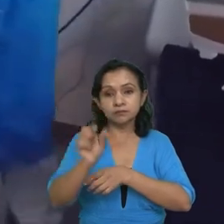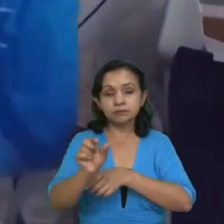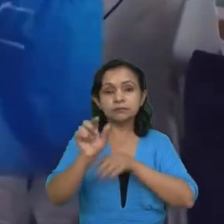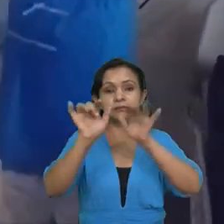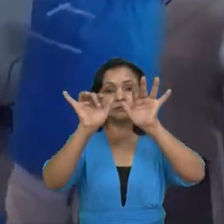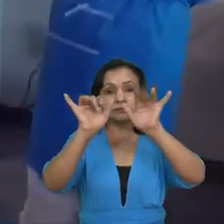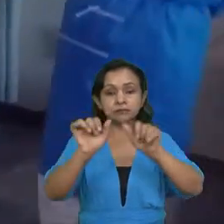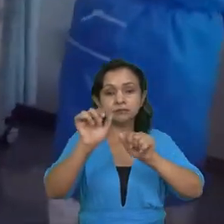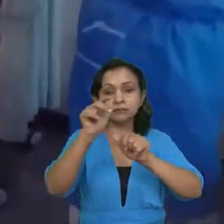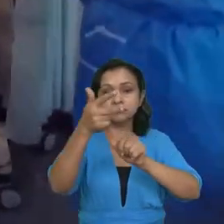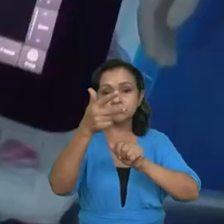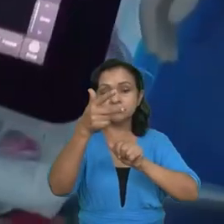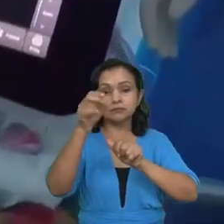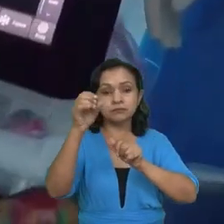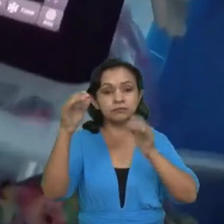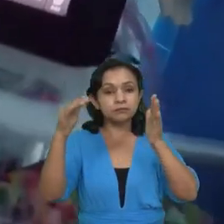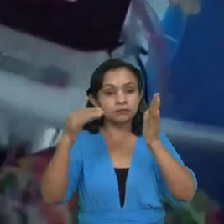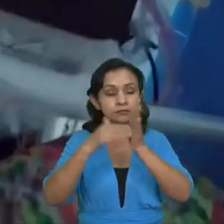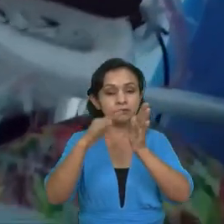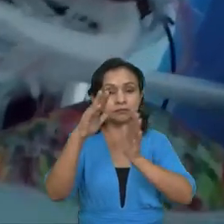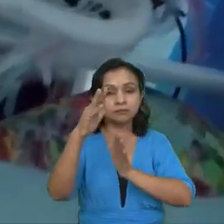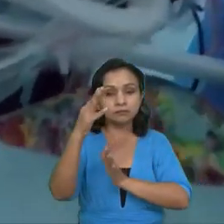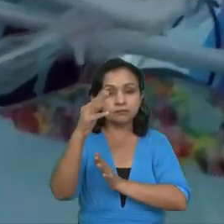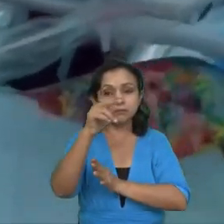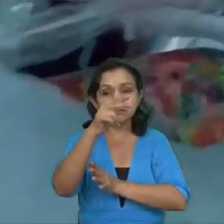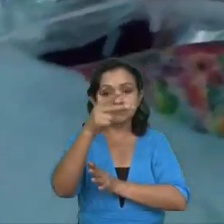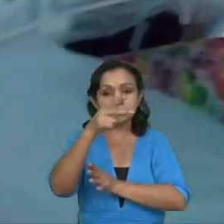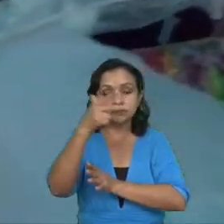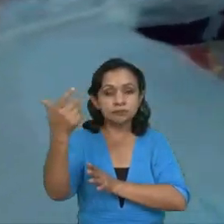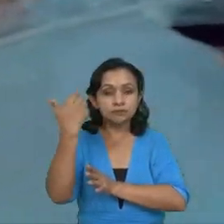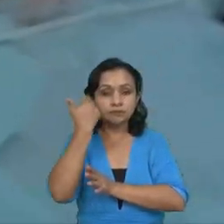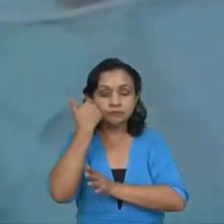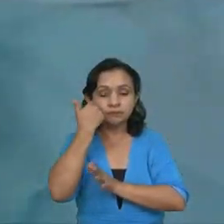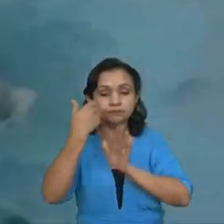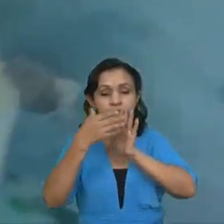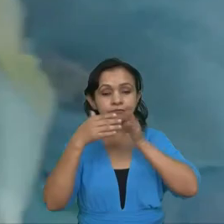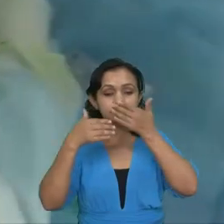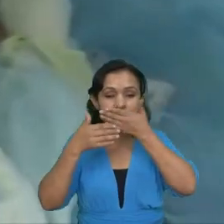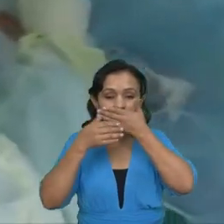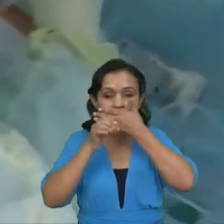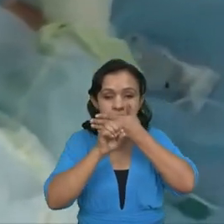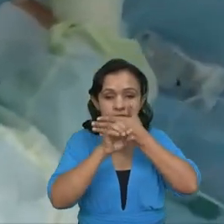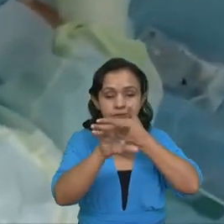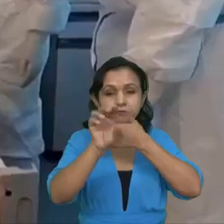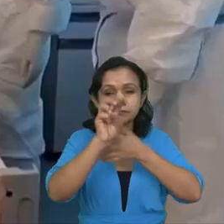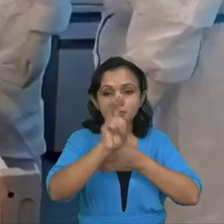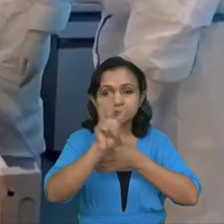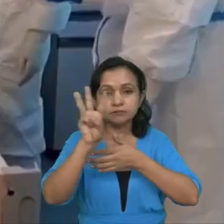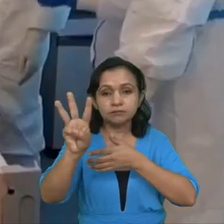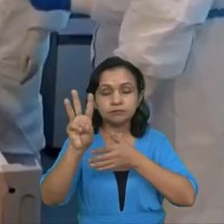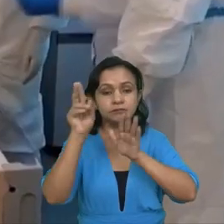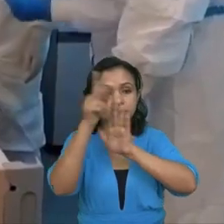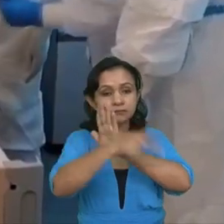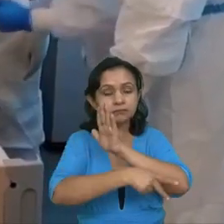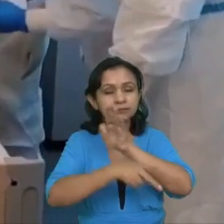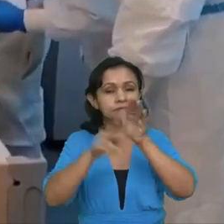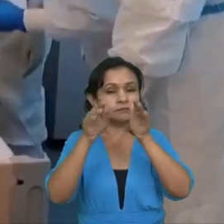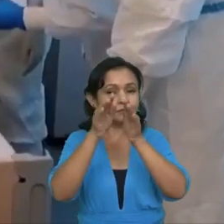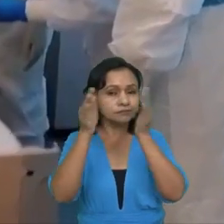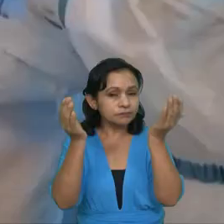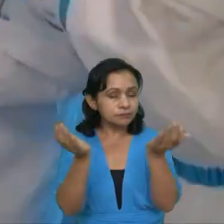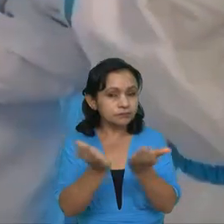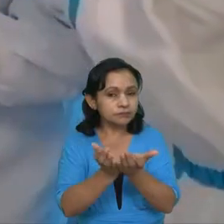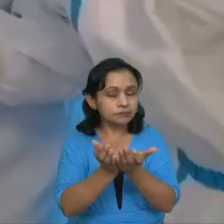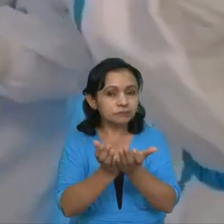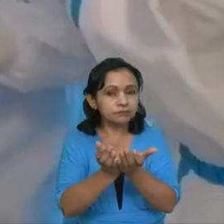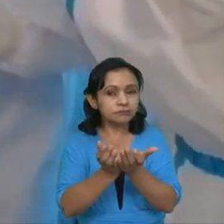registrado 80 mil 988 casos de infección por el coronavirus en 33 países del mundo agregó que